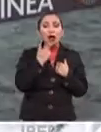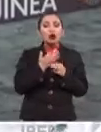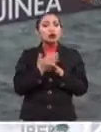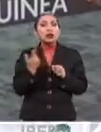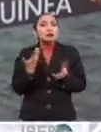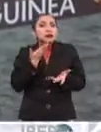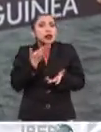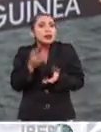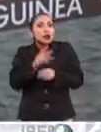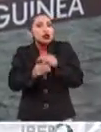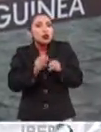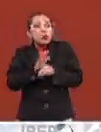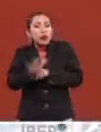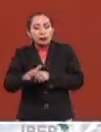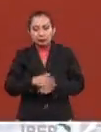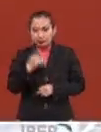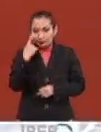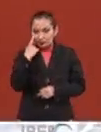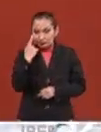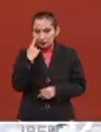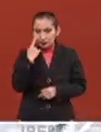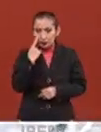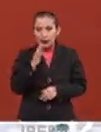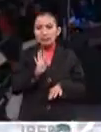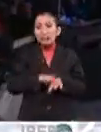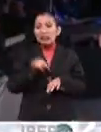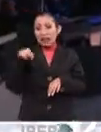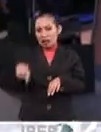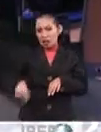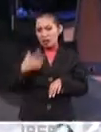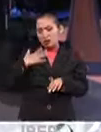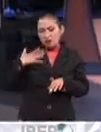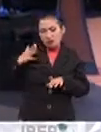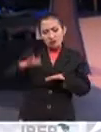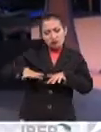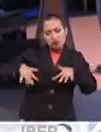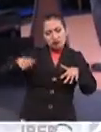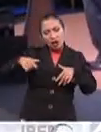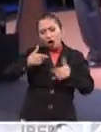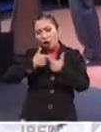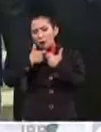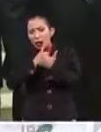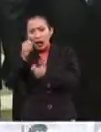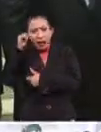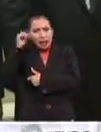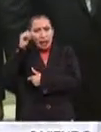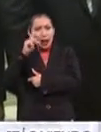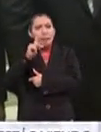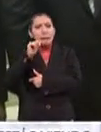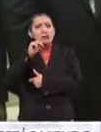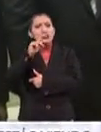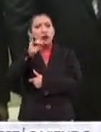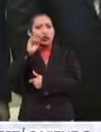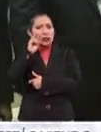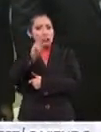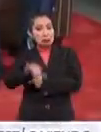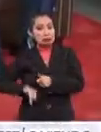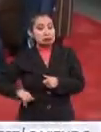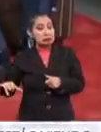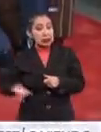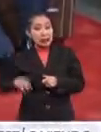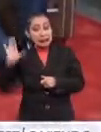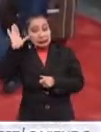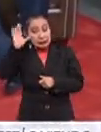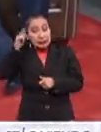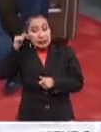estos momentos? Omar, mira, sobre todo aquí en este foro del Mecanismo de Cooperación Asia-Pacífico, se ha visto el interés por